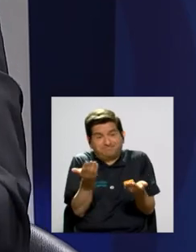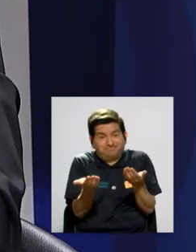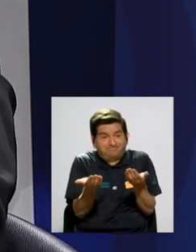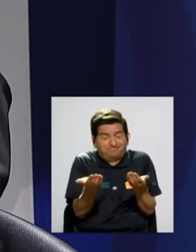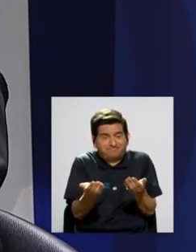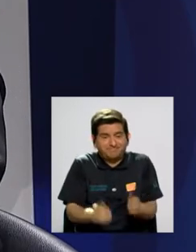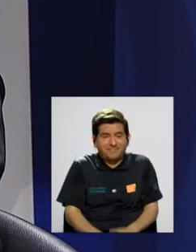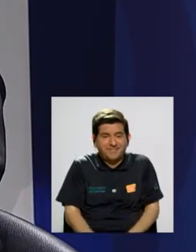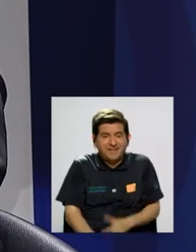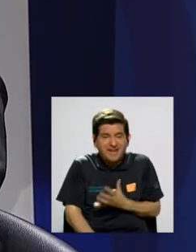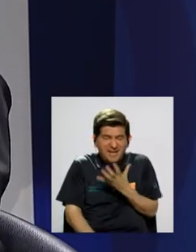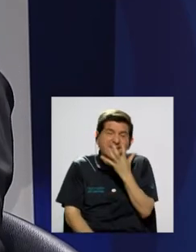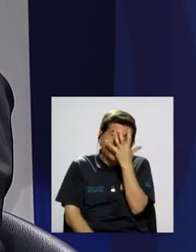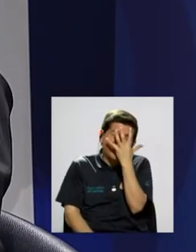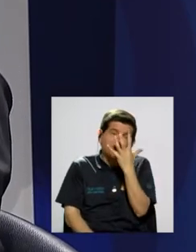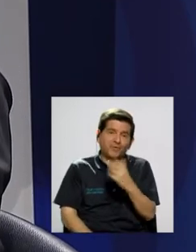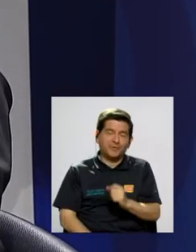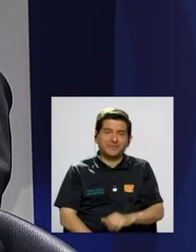de furia,